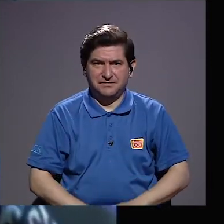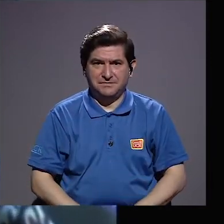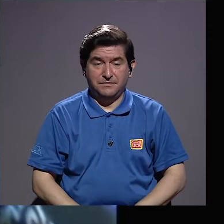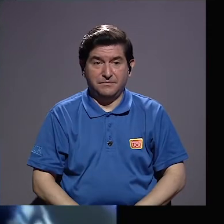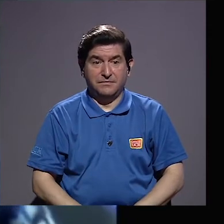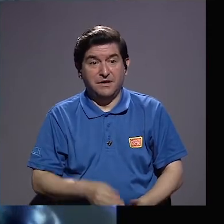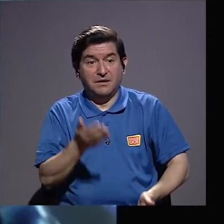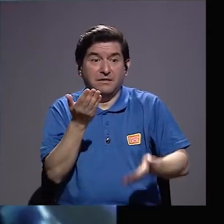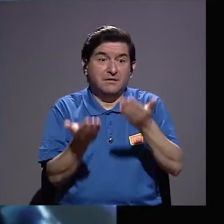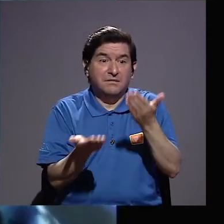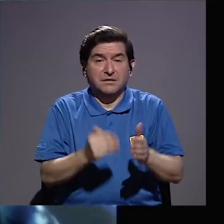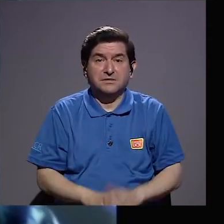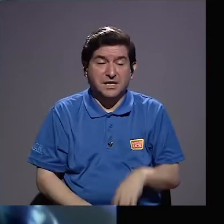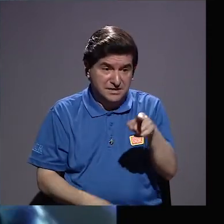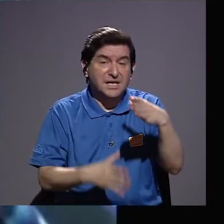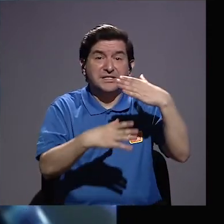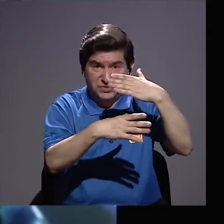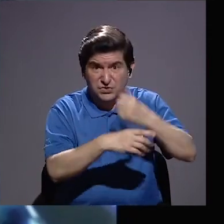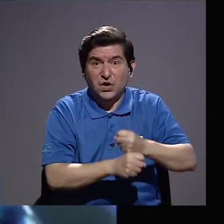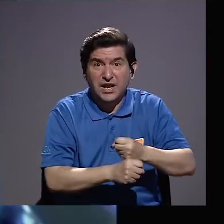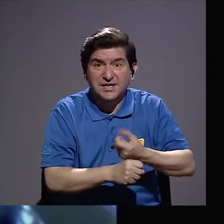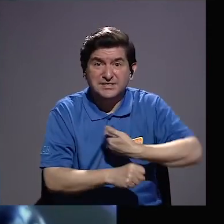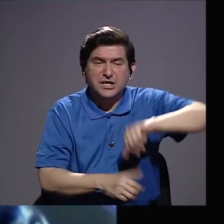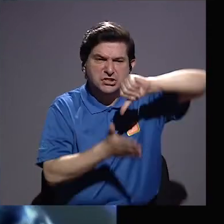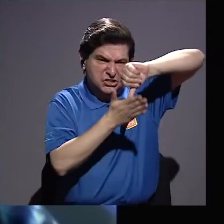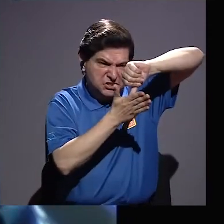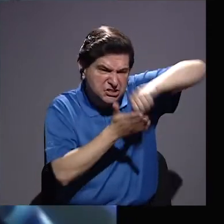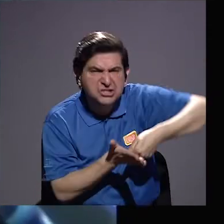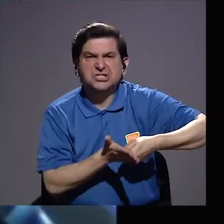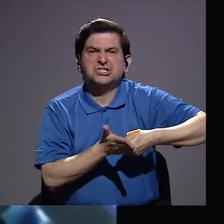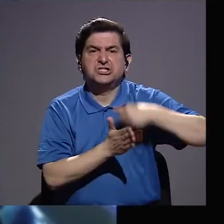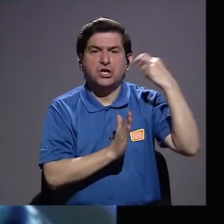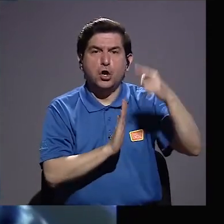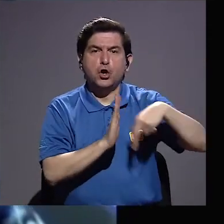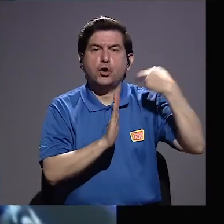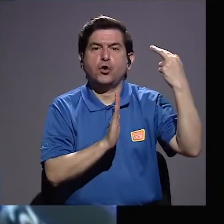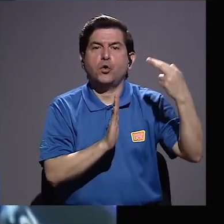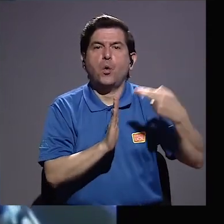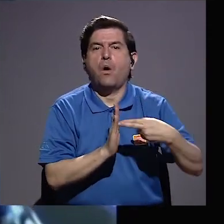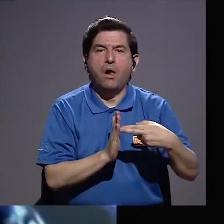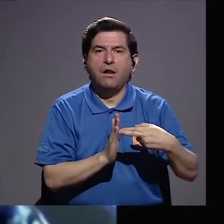Muchas veces, más bien, haciendo eso, estamos reforzando